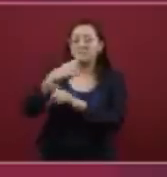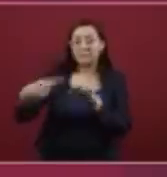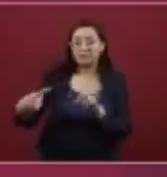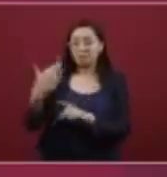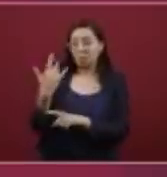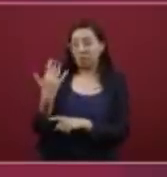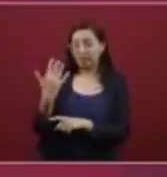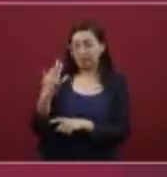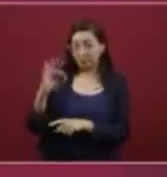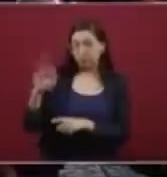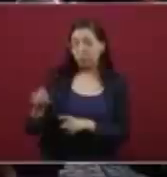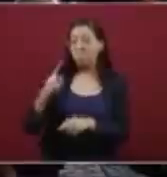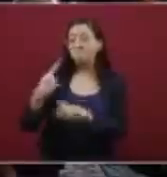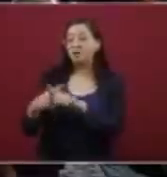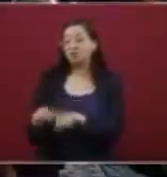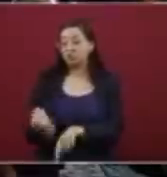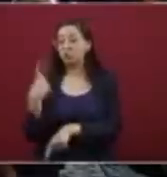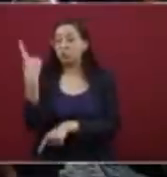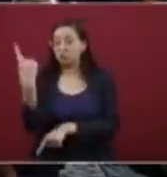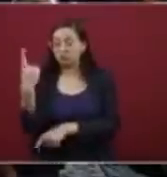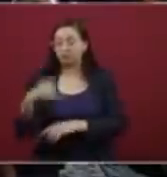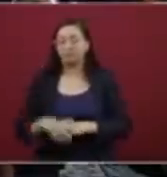En todos los casos